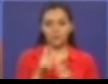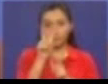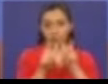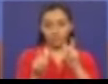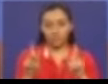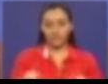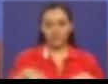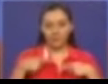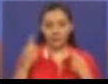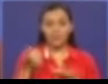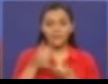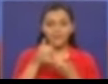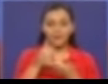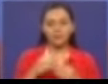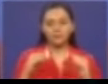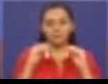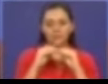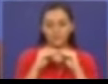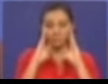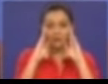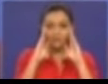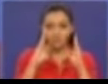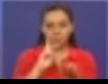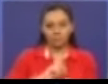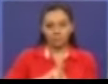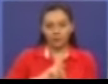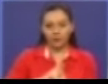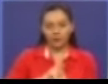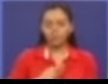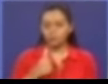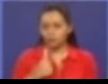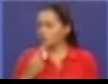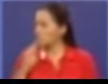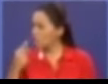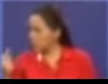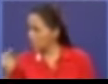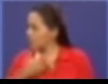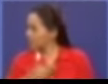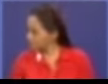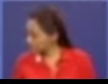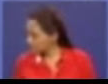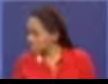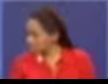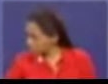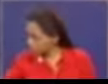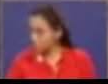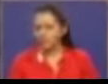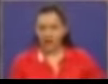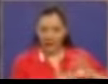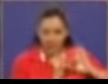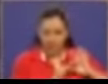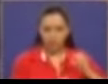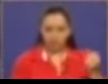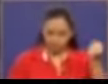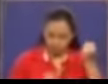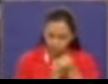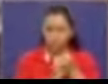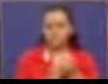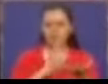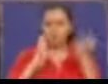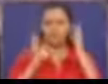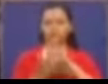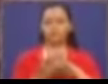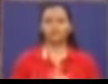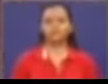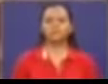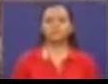beneficiado con una atención primaria. Y quiero decirle, señor presidente, Calderón está con la revolución ciudadana.